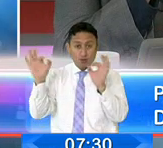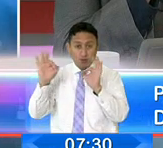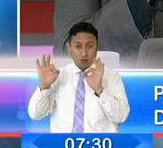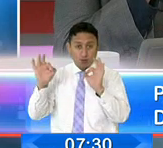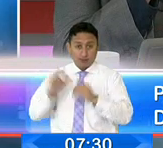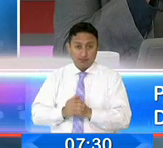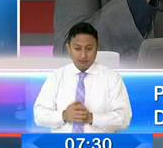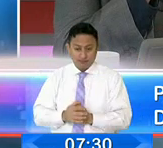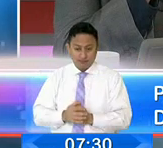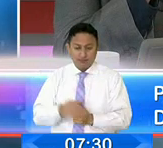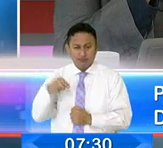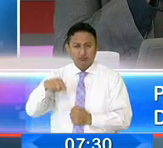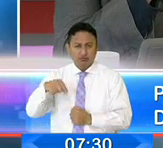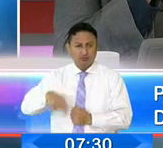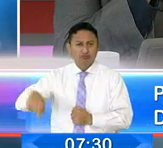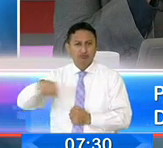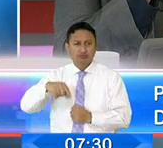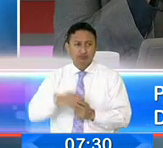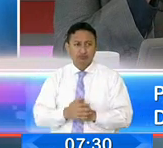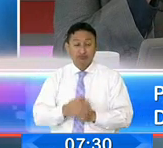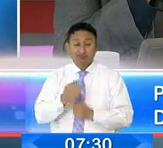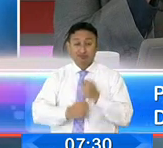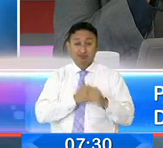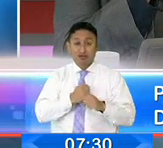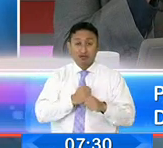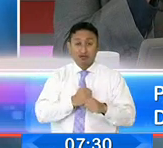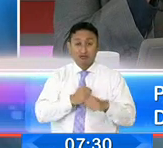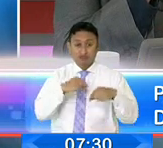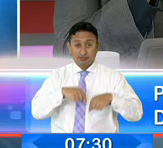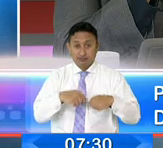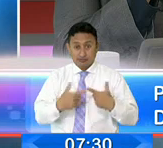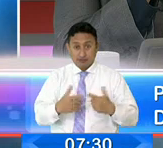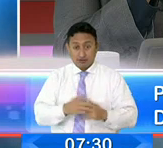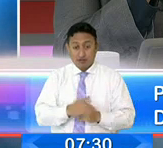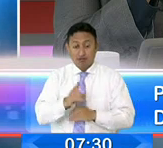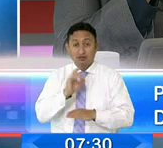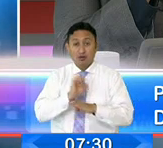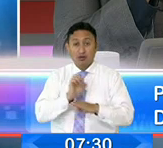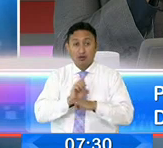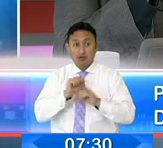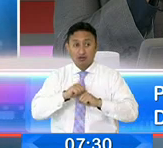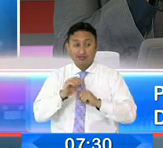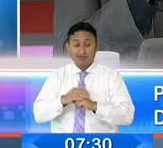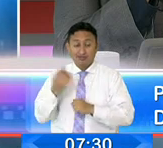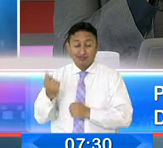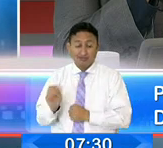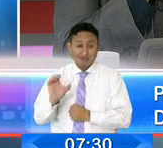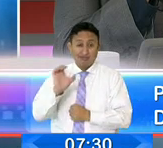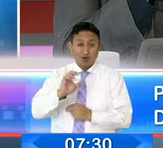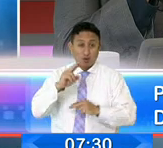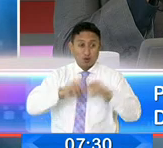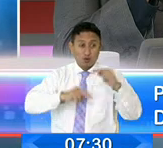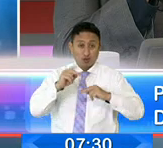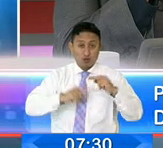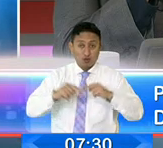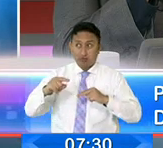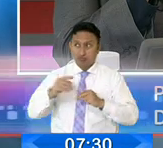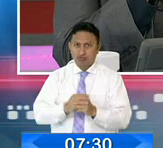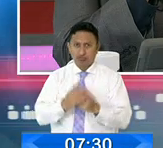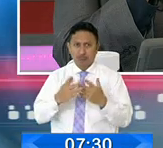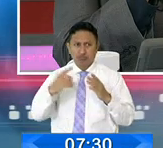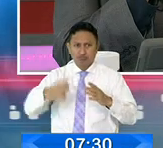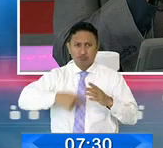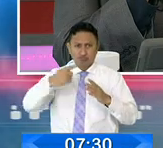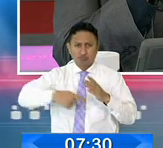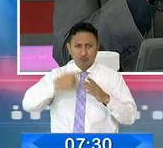Hemos visto cómo lastimosamente durante estos años, pese a que el Ecuador hizo una importante inversión precisamente en